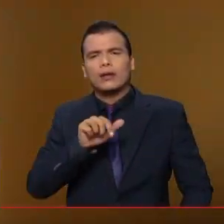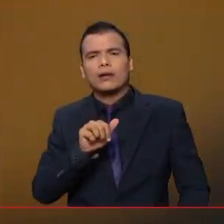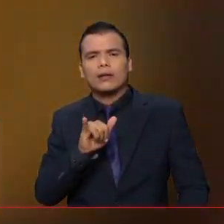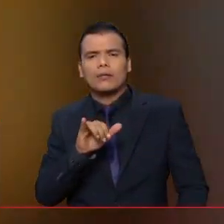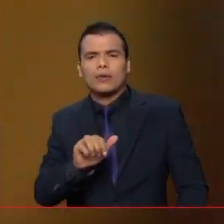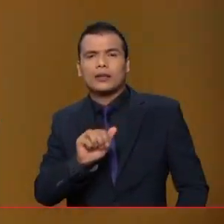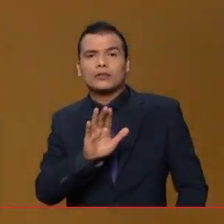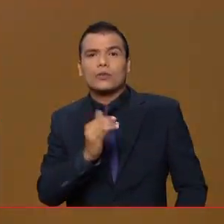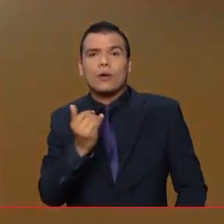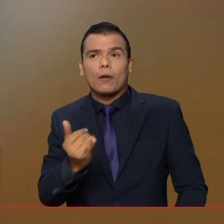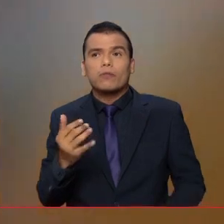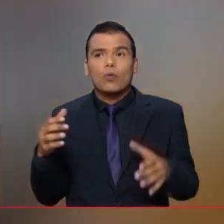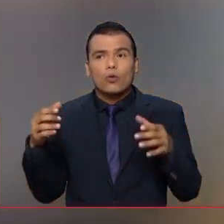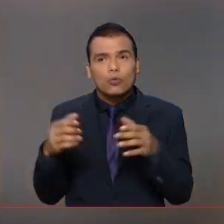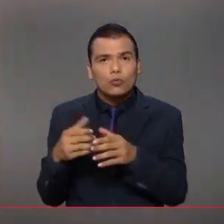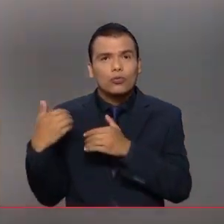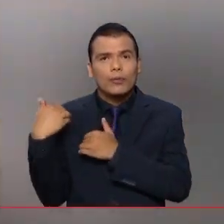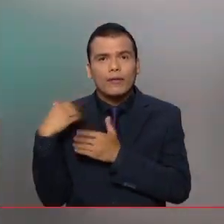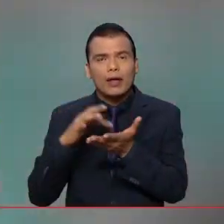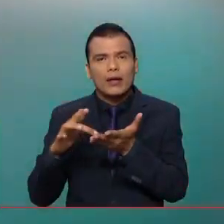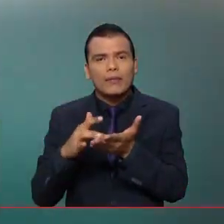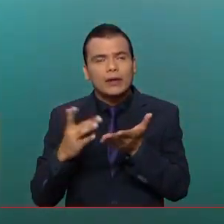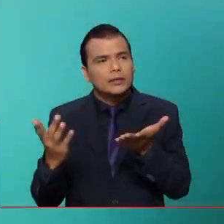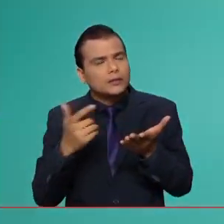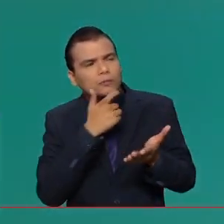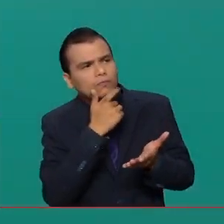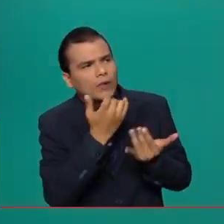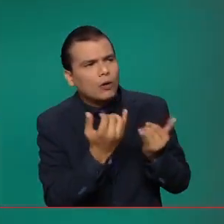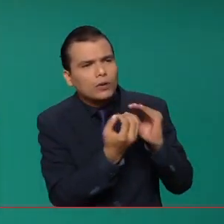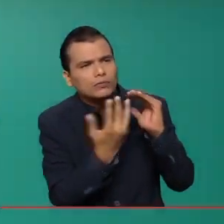de socorro realizan el censo para establecer las